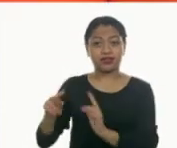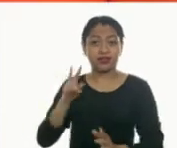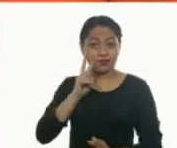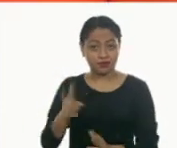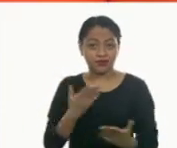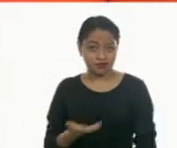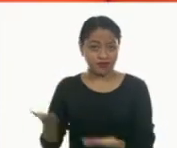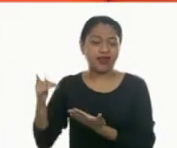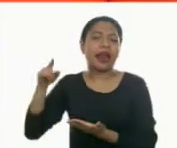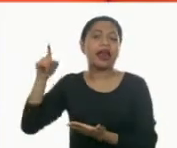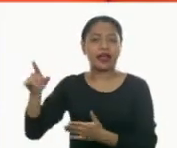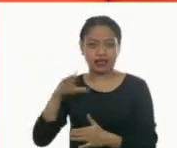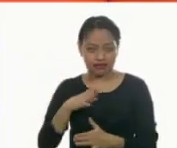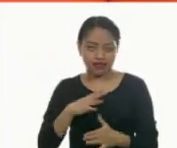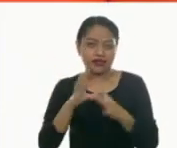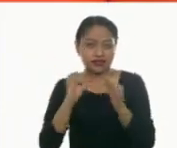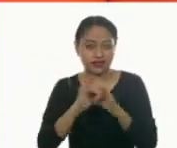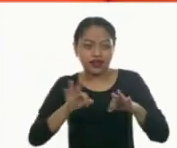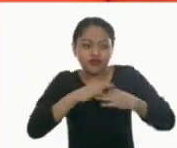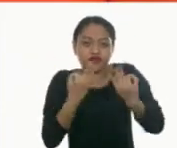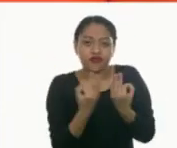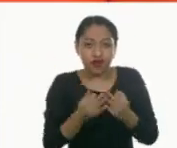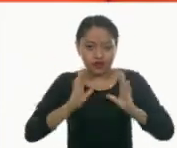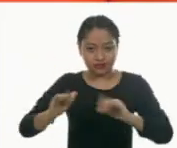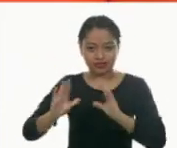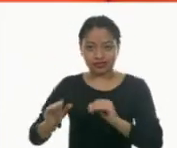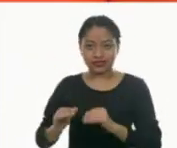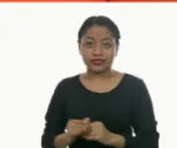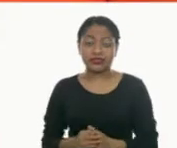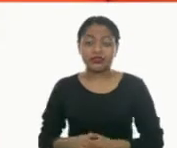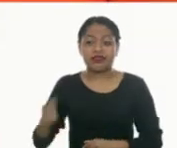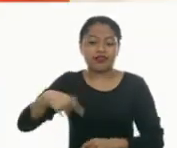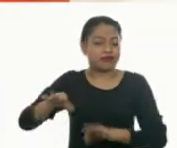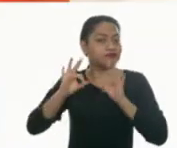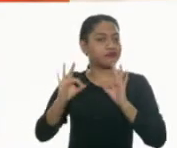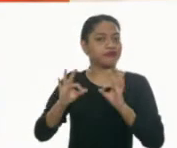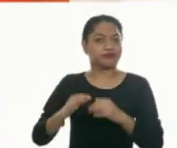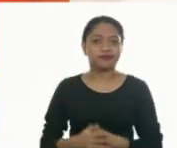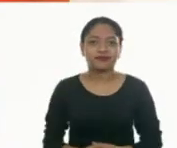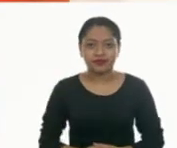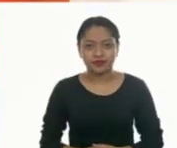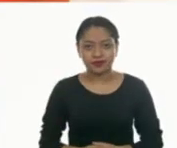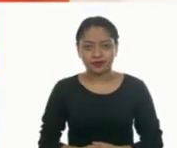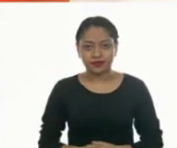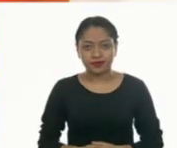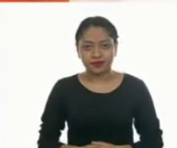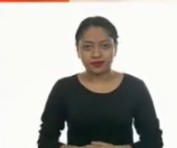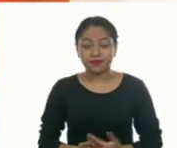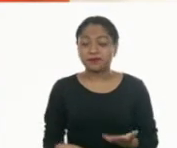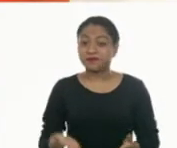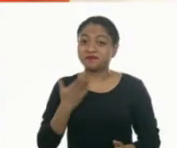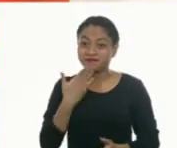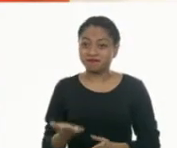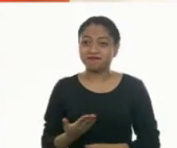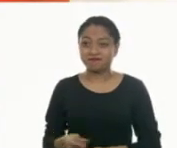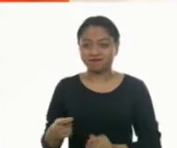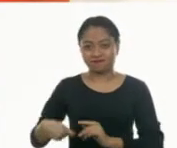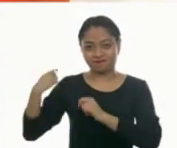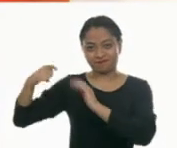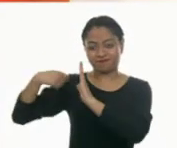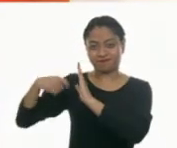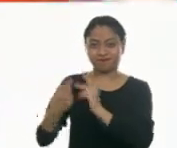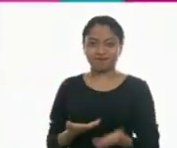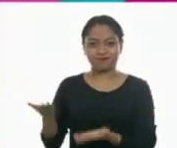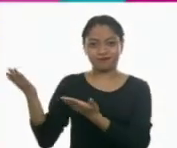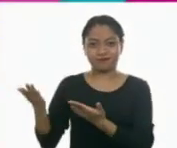hay a métodos que son como muy puntuales. Muy bien, pues entonces veamos el siguiente